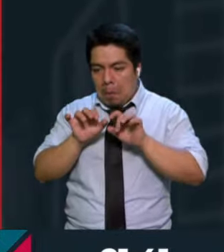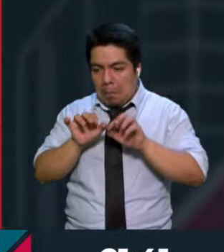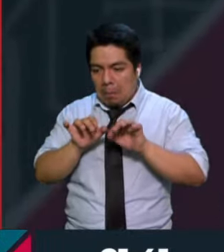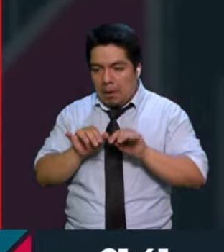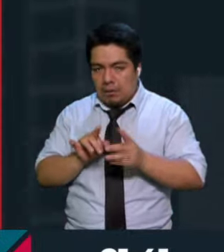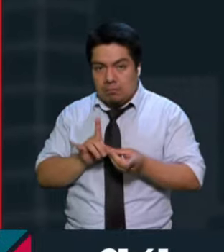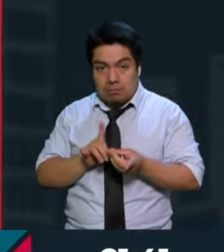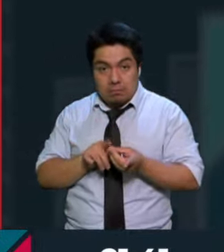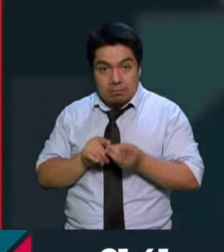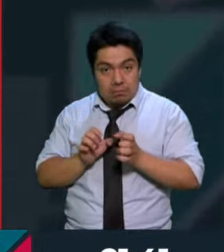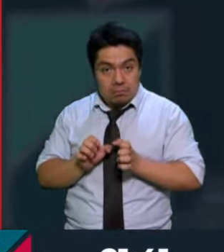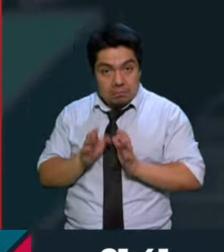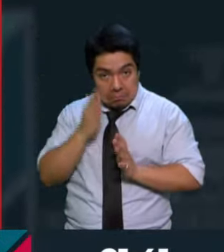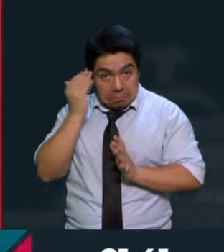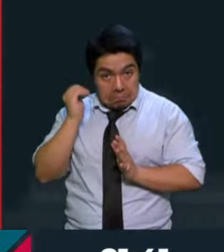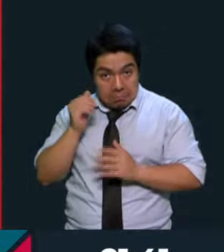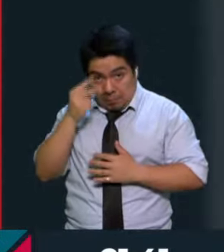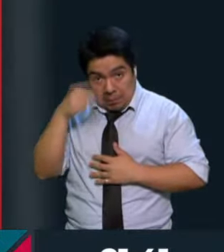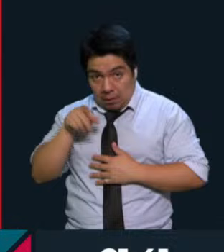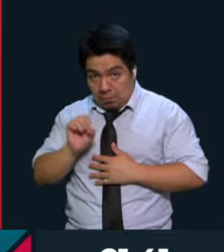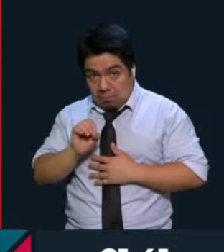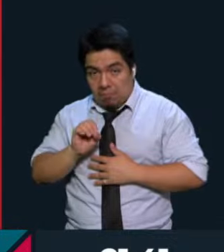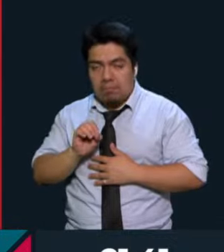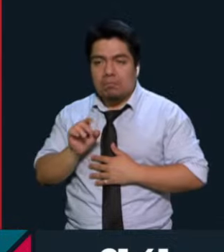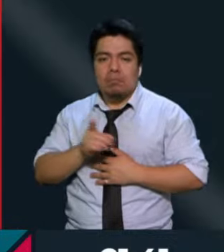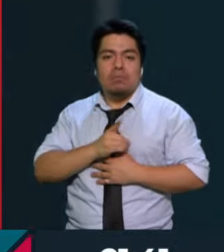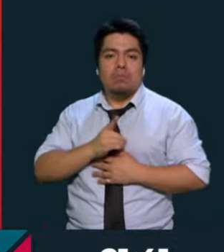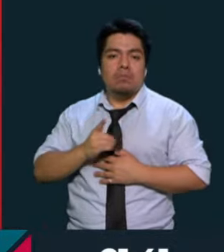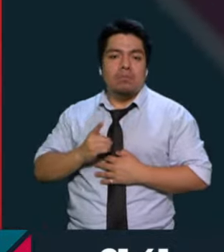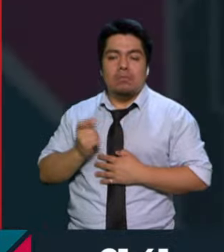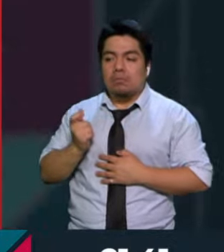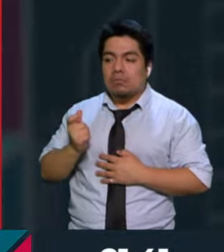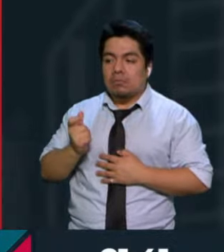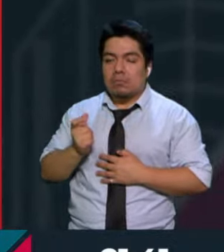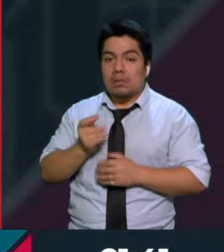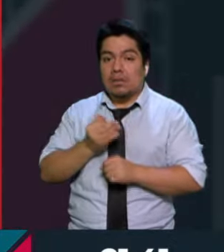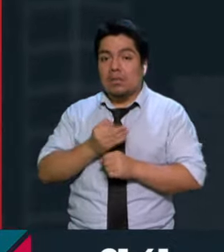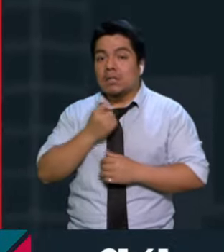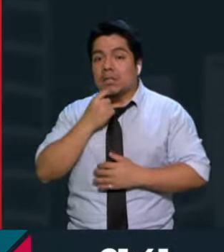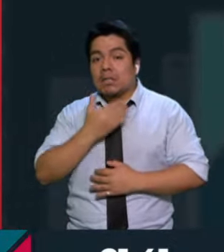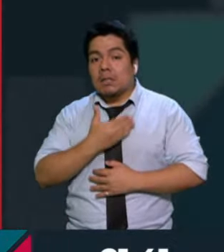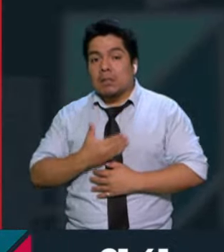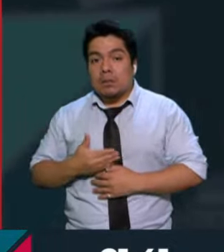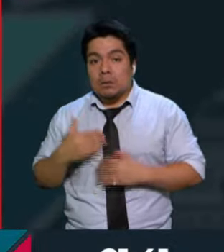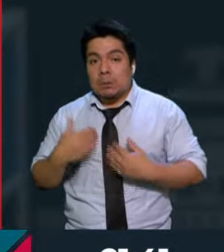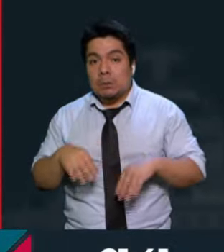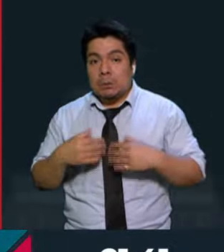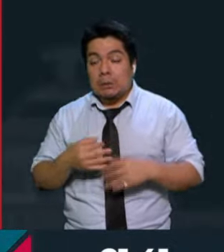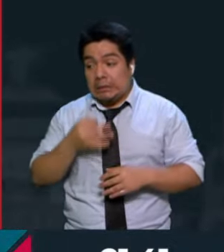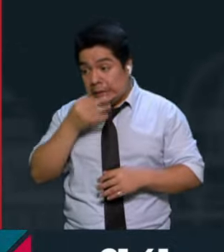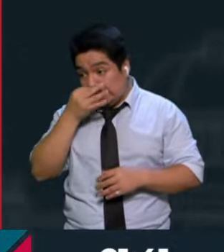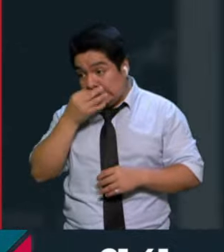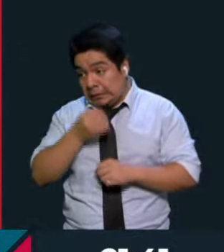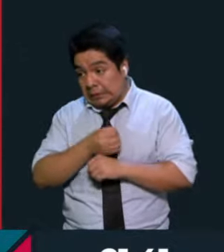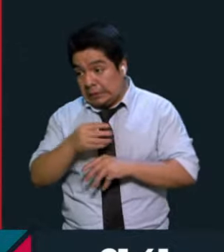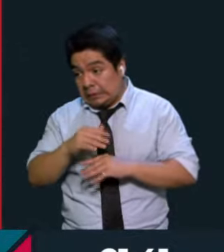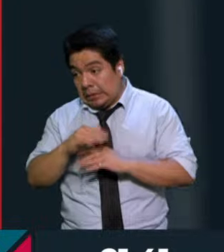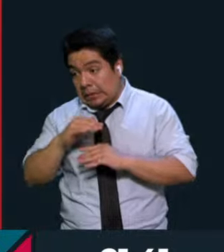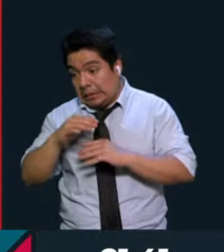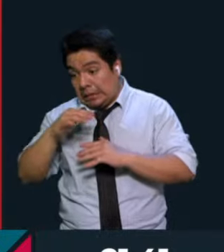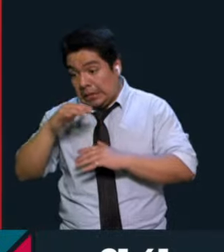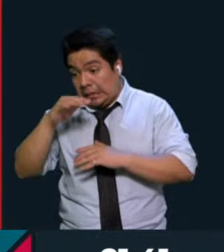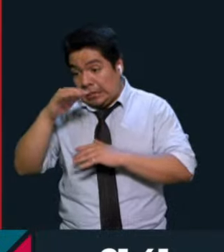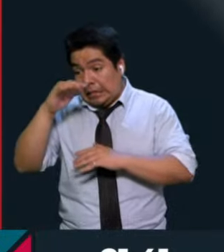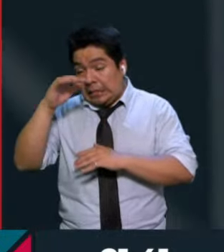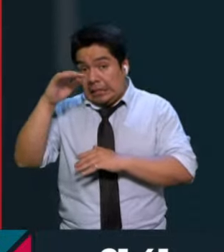dónde está, está fuera de México. La deuda pública, dice Anaya, que deja López Obrador, es una bomba de tiempo, aunque prometió que no la aumentaría, creció